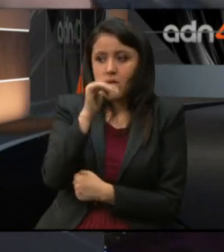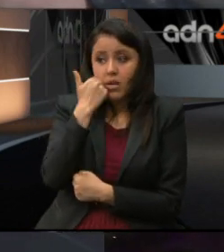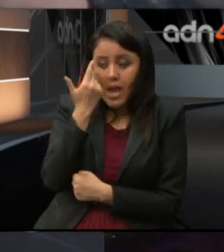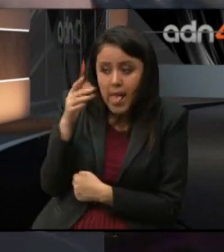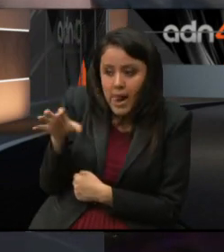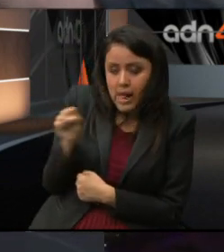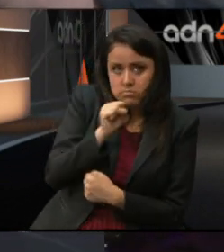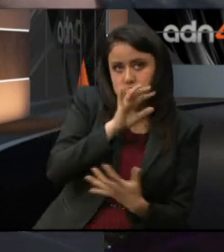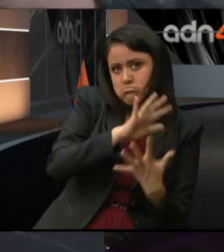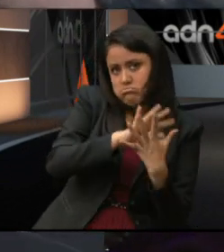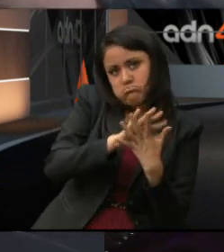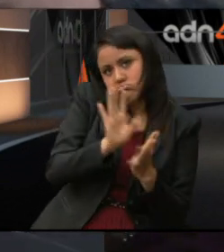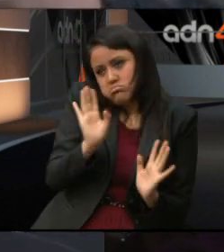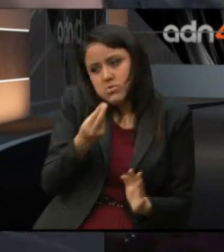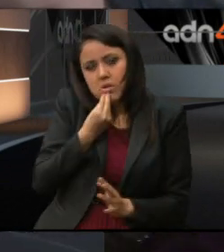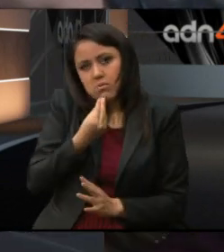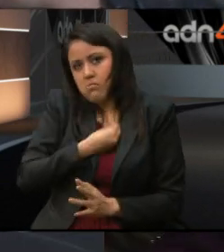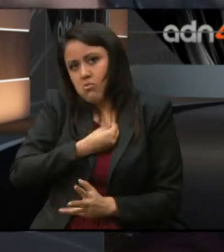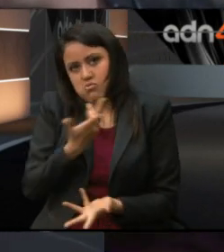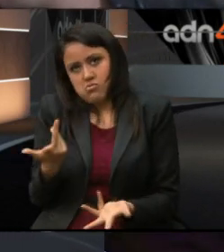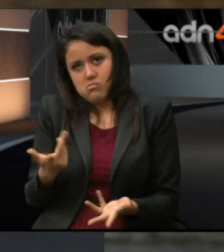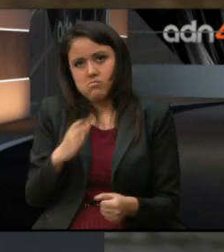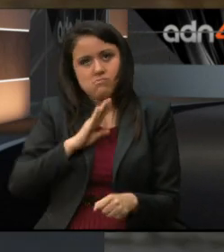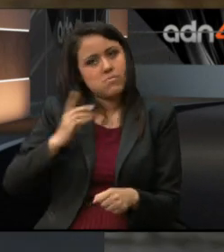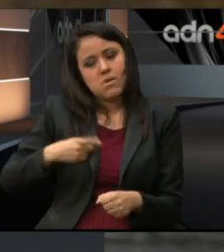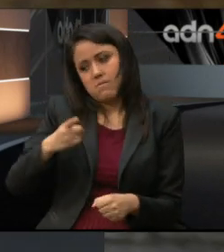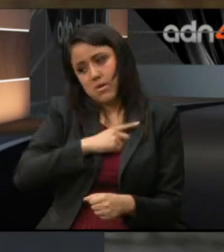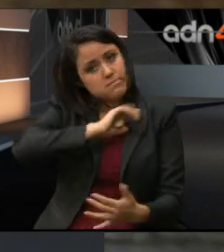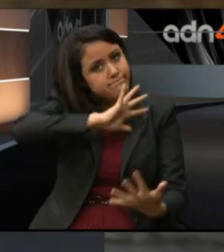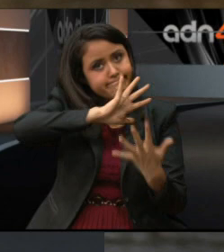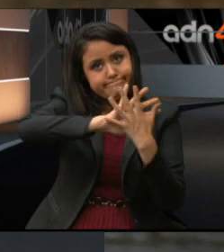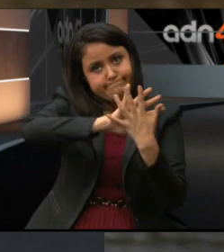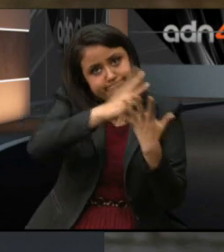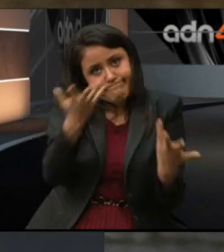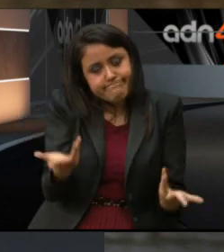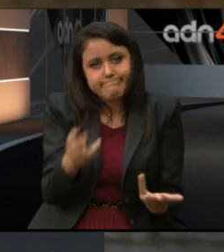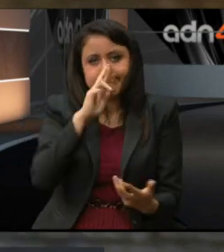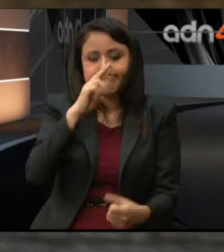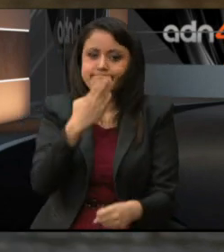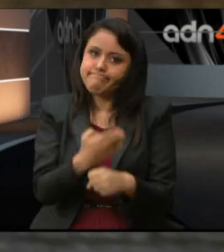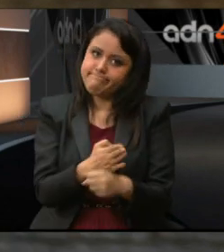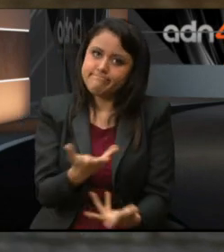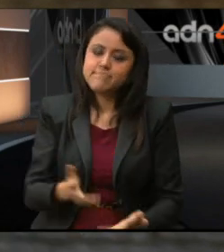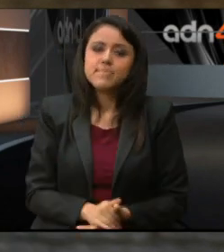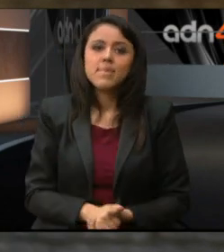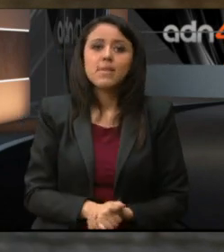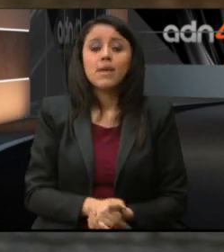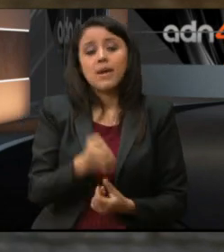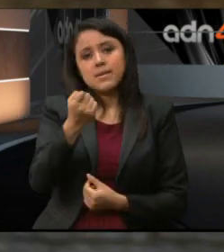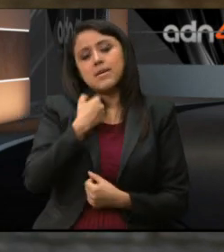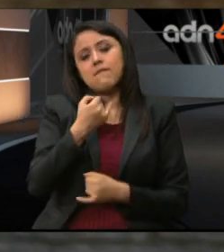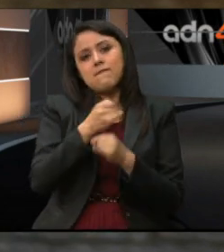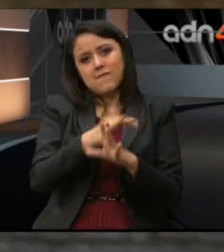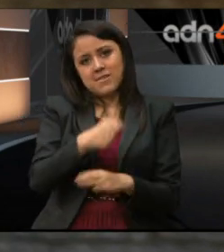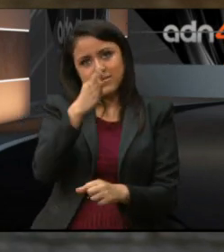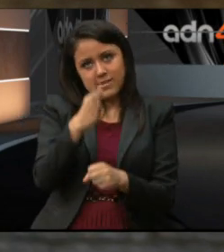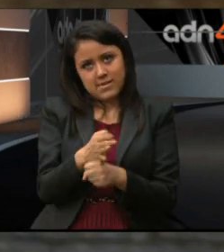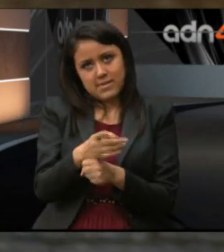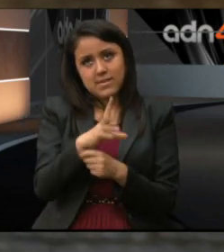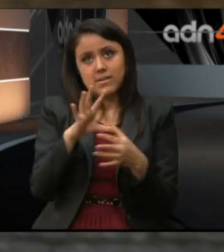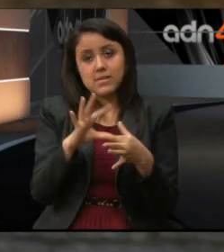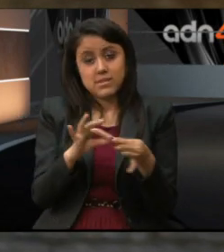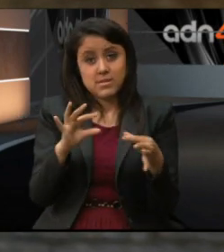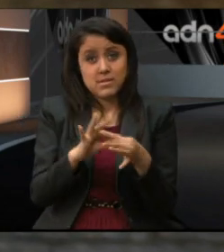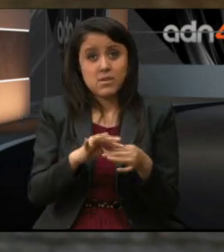delito que su penalidad amerita prisión. Lili, es parte de la información que se está generando. Fue una sesión que comentarte que